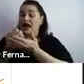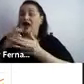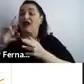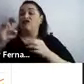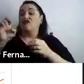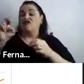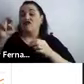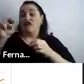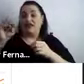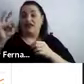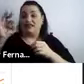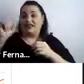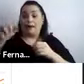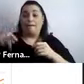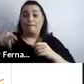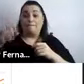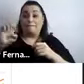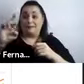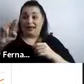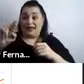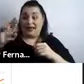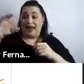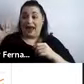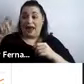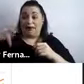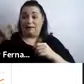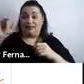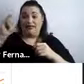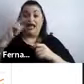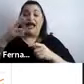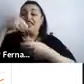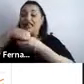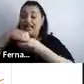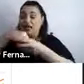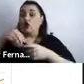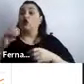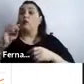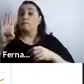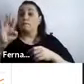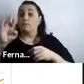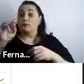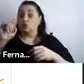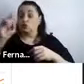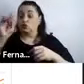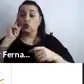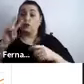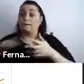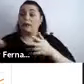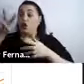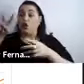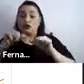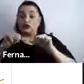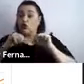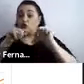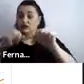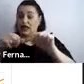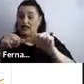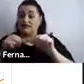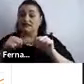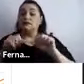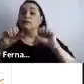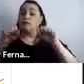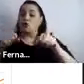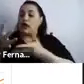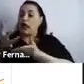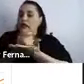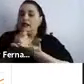cápita, medida en Producto Nacional Bruto, en Producto Interior Bruto, tanto en valores constantes como en poder adquisitivo,